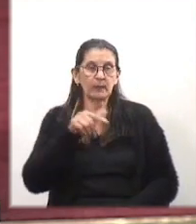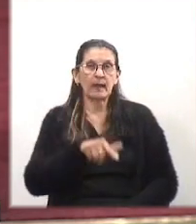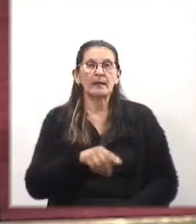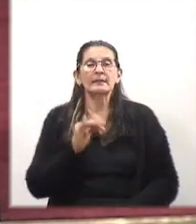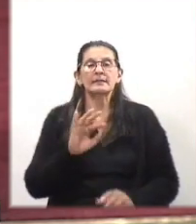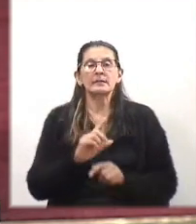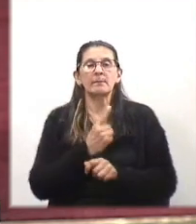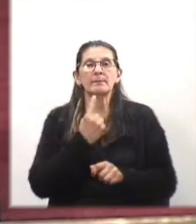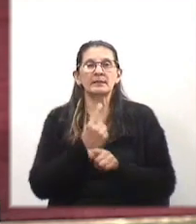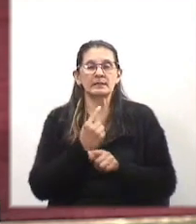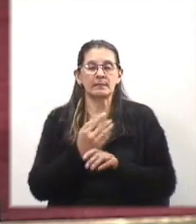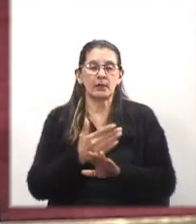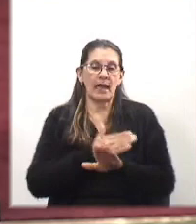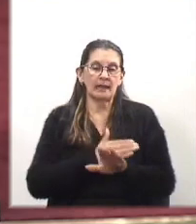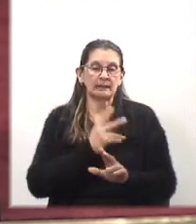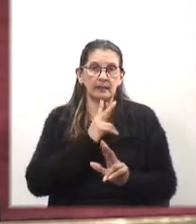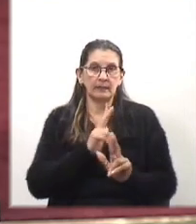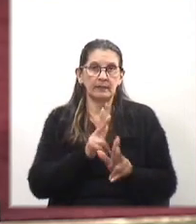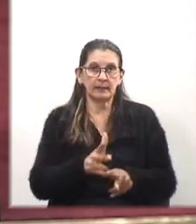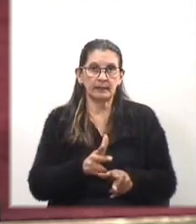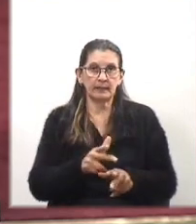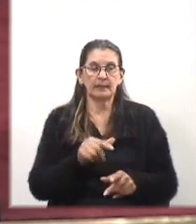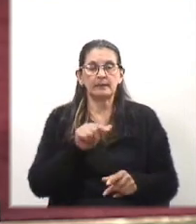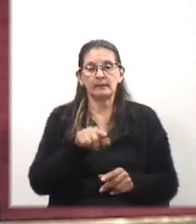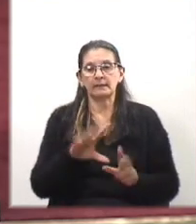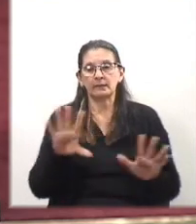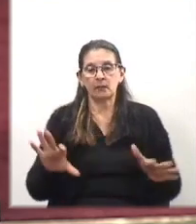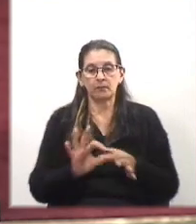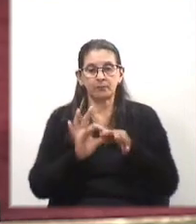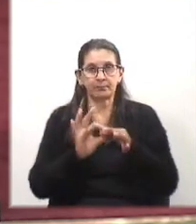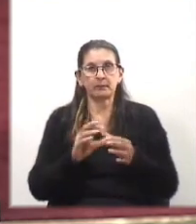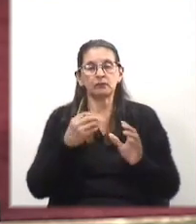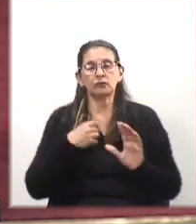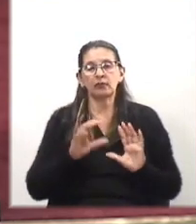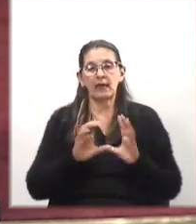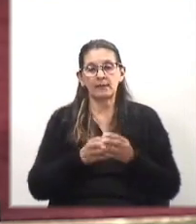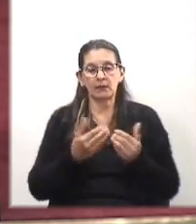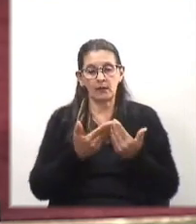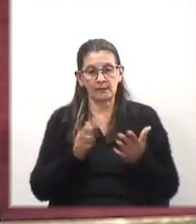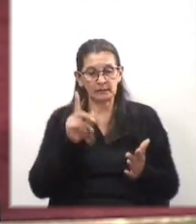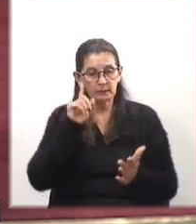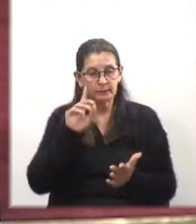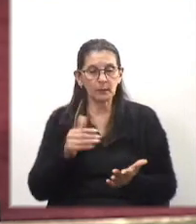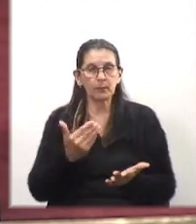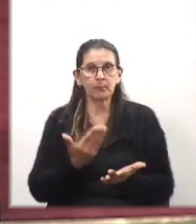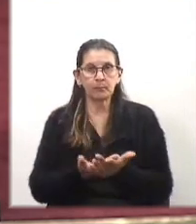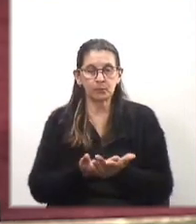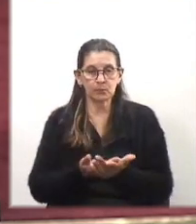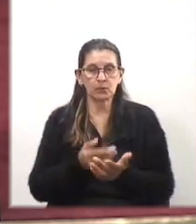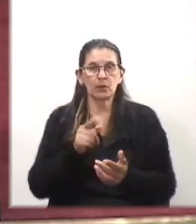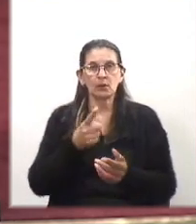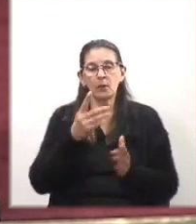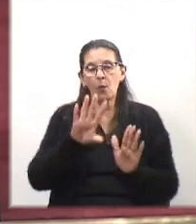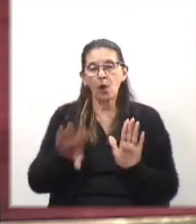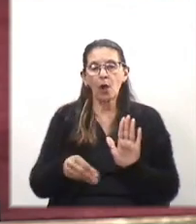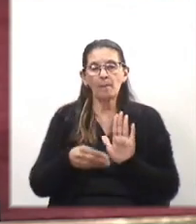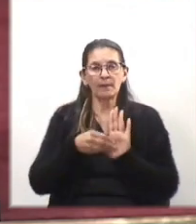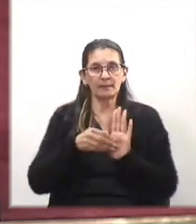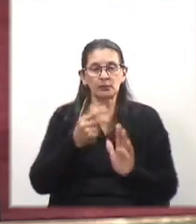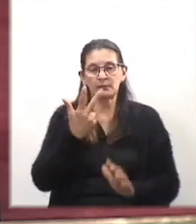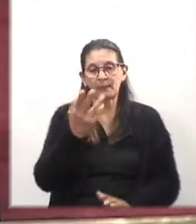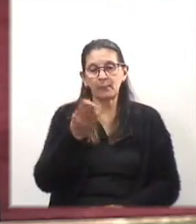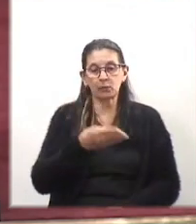los principios antes mencionados, sino que armoniza con ellos. Cabildo Abierto propuso la aplicación de un aporte complementario de